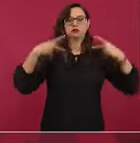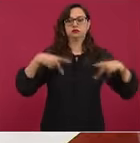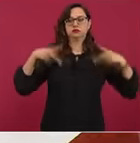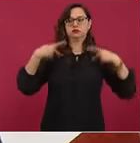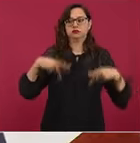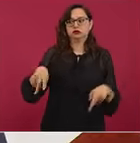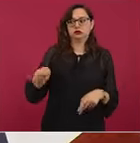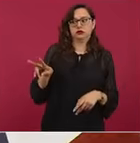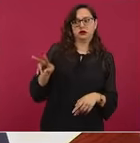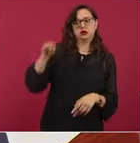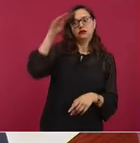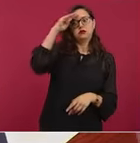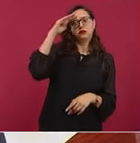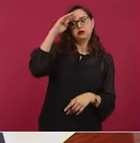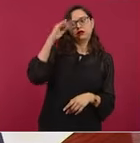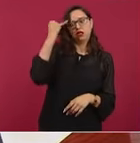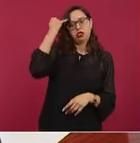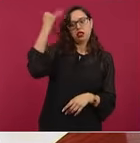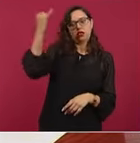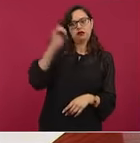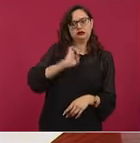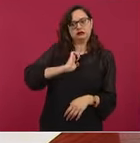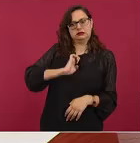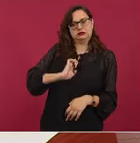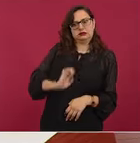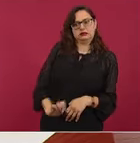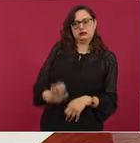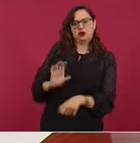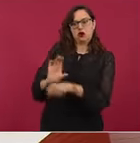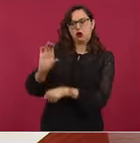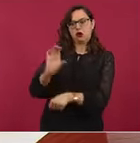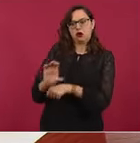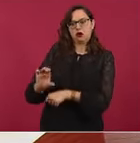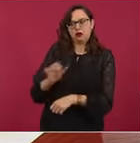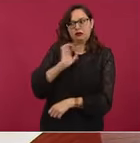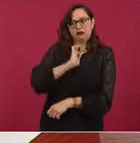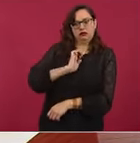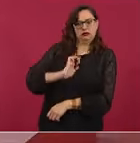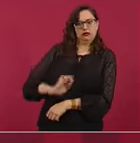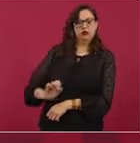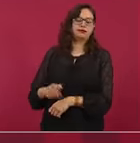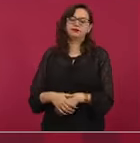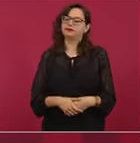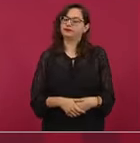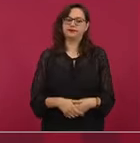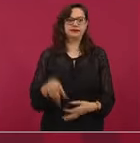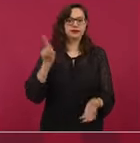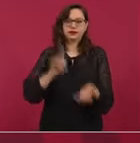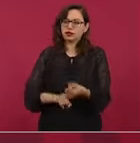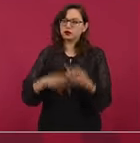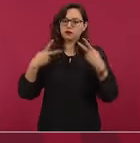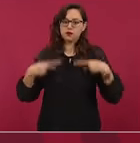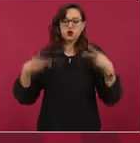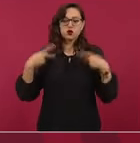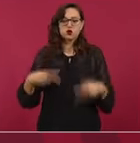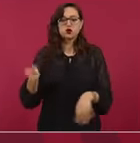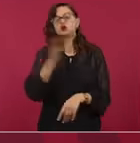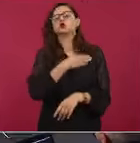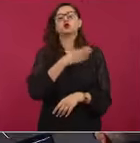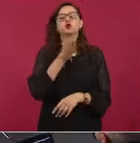así, con malos ojos, ¿no? Son pueblos buenos. Bueno, una